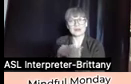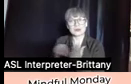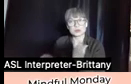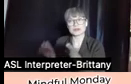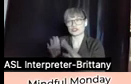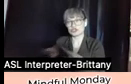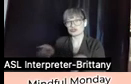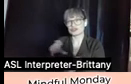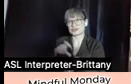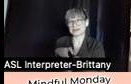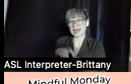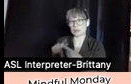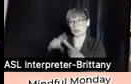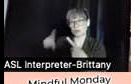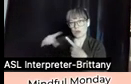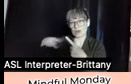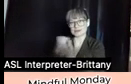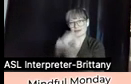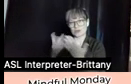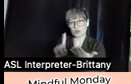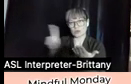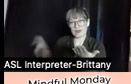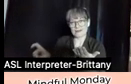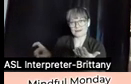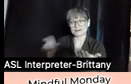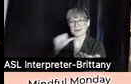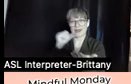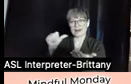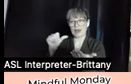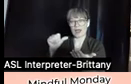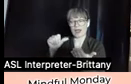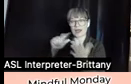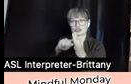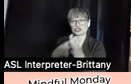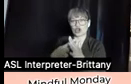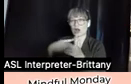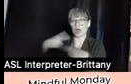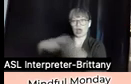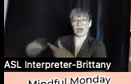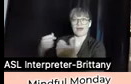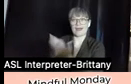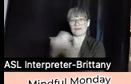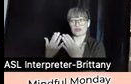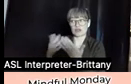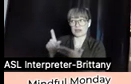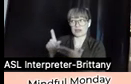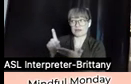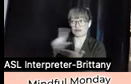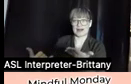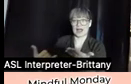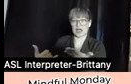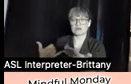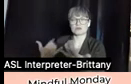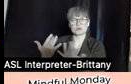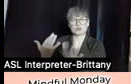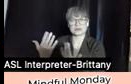pero darles tiempo para procesar lo que se les ha pedido o que se les ha preguntado y no suponer